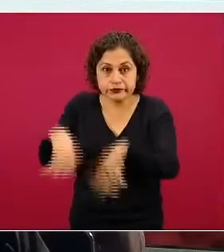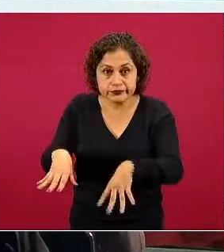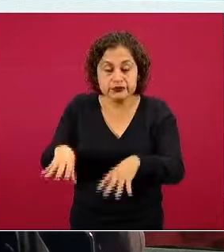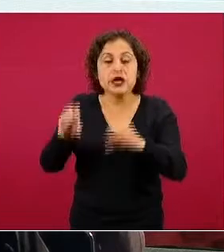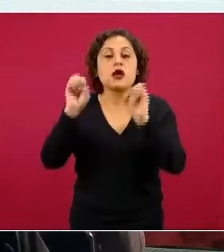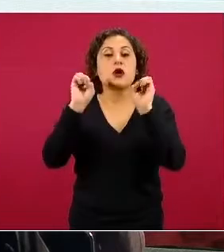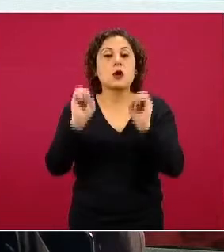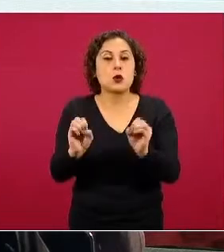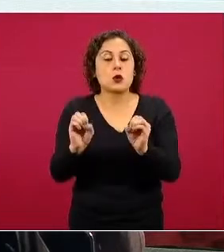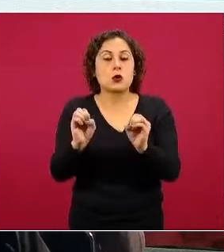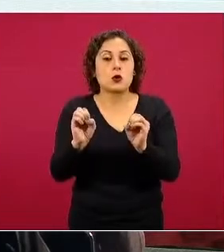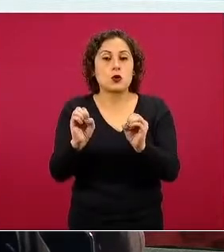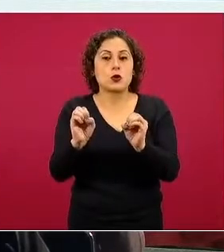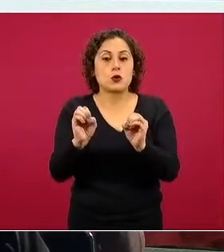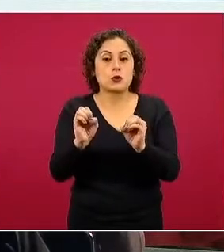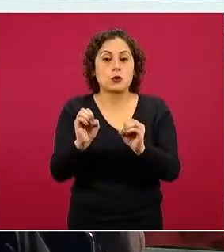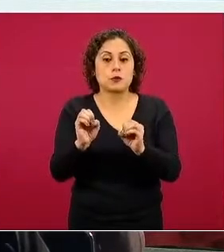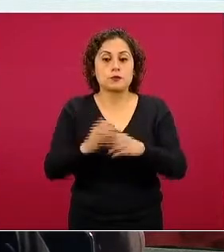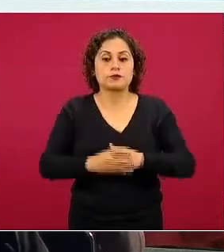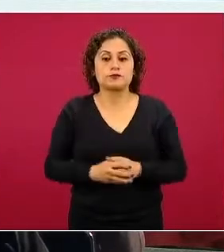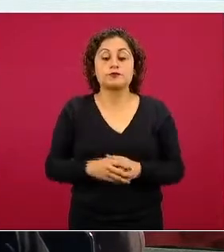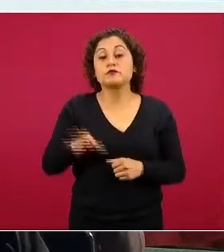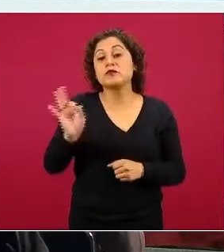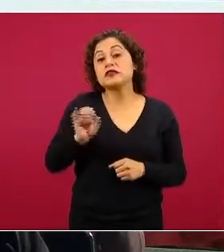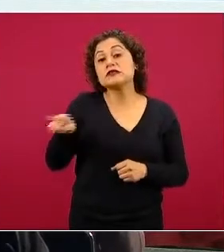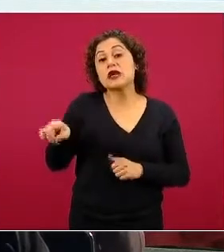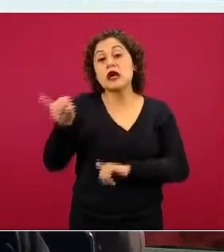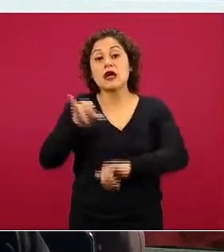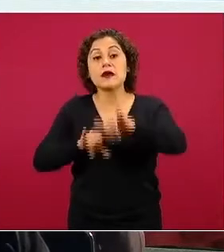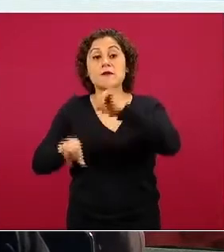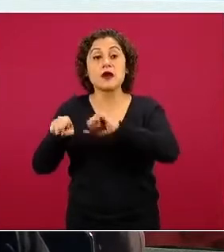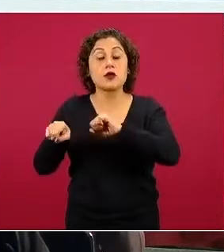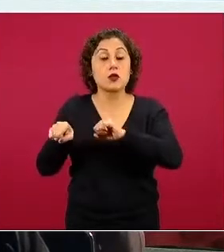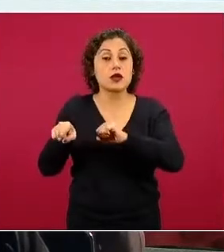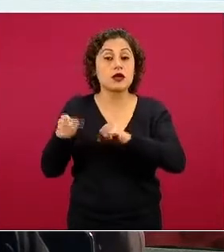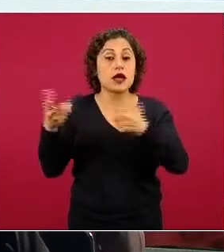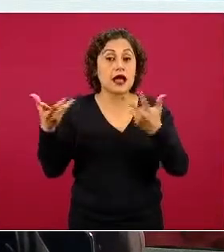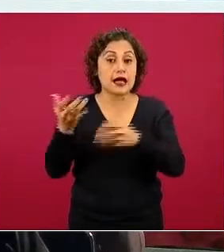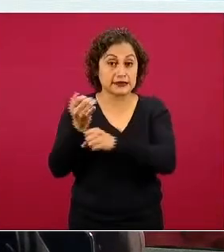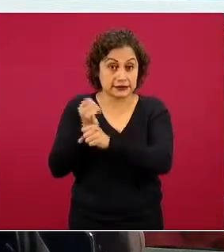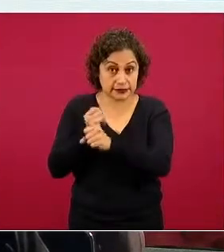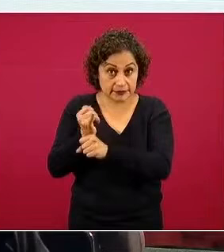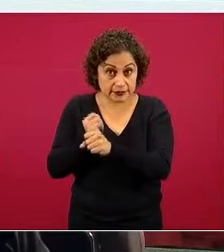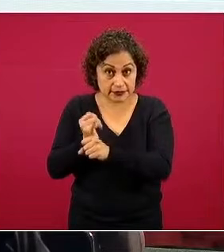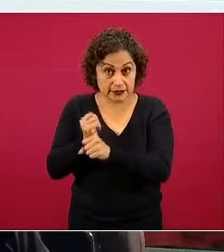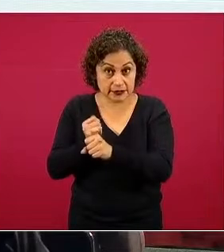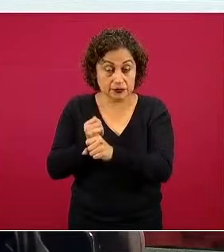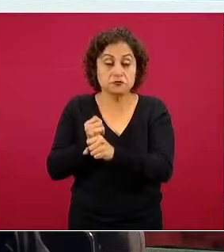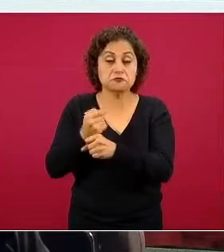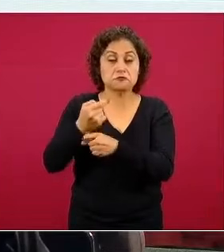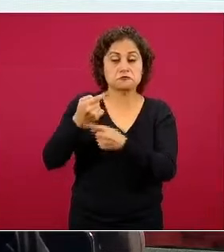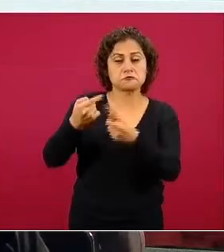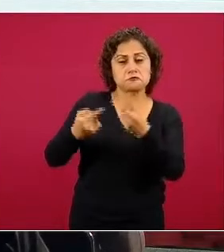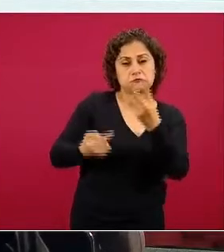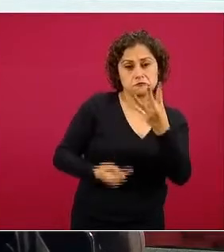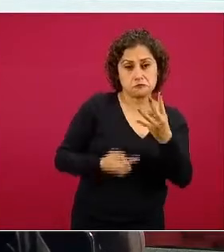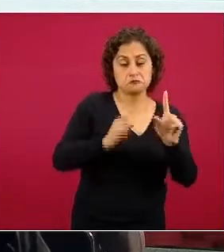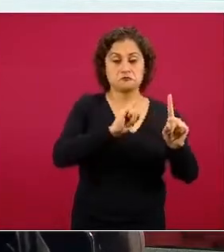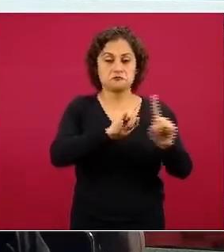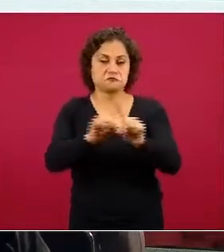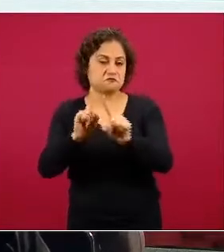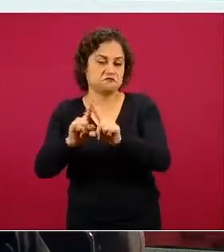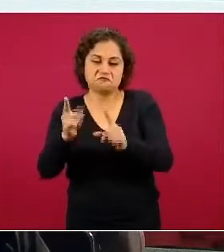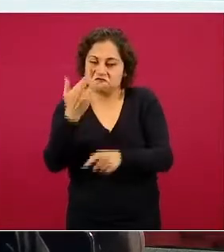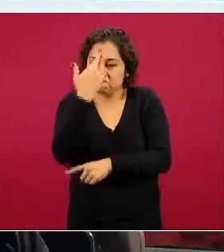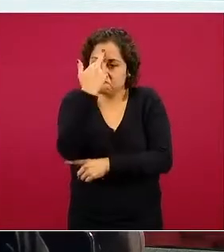vaya a dar este resultado. De todas esas muestras que o no se